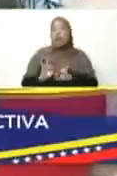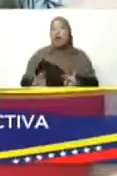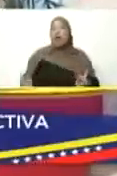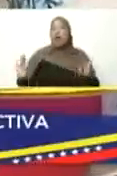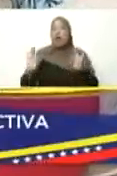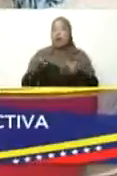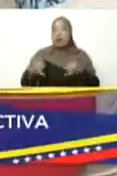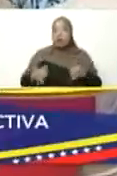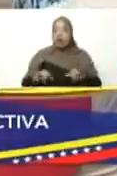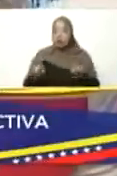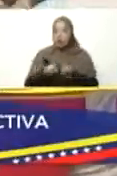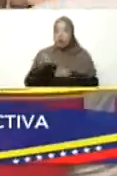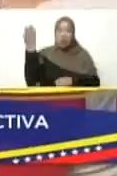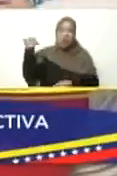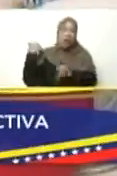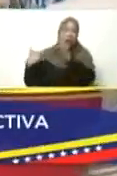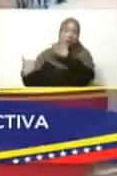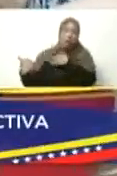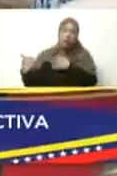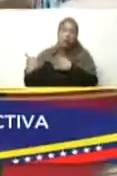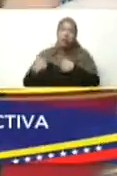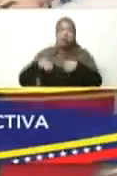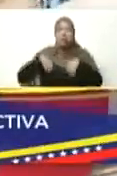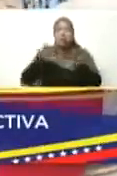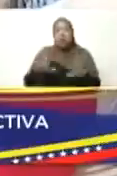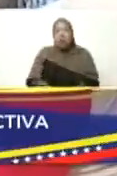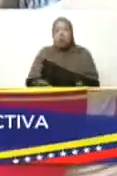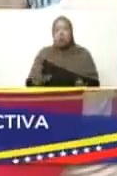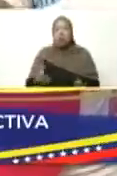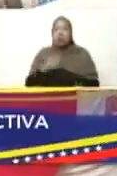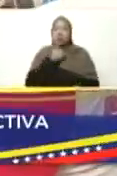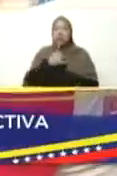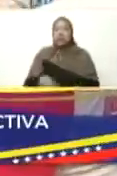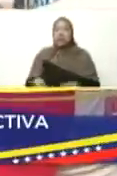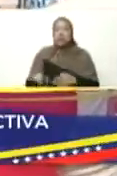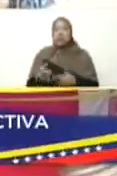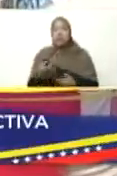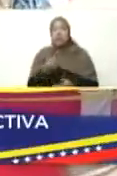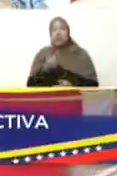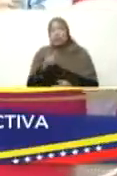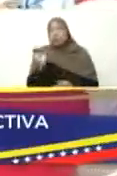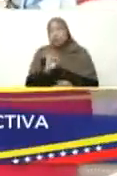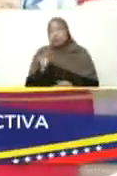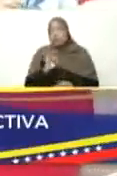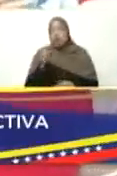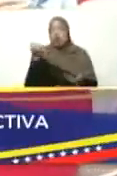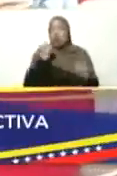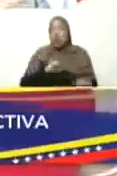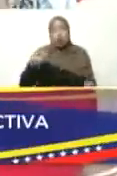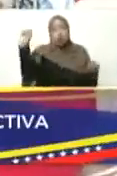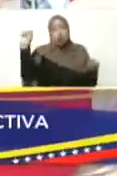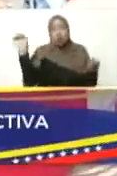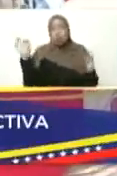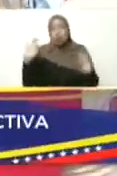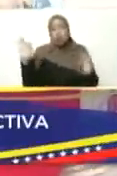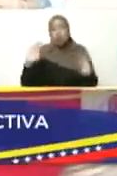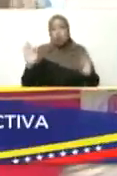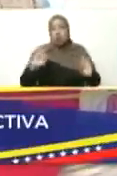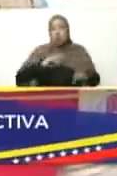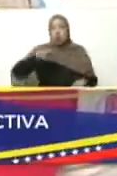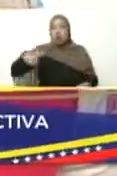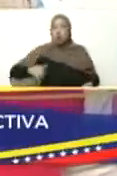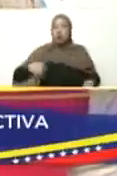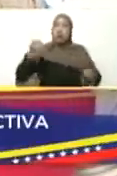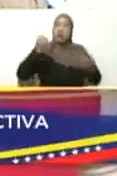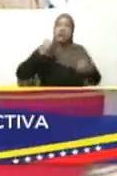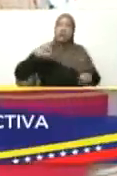viejo socialismo, que fracasó, que se derrumbó, que desapareció porque no era ni socialismo ni nada. El nuestro es un